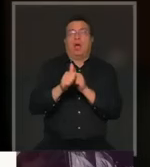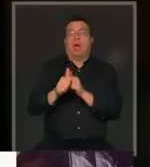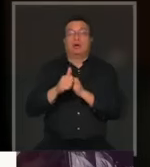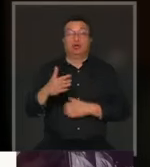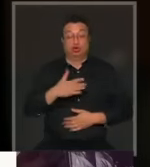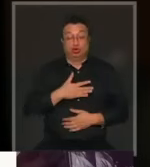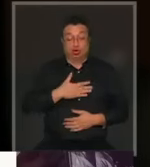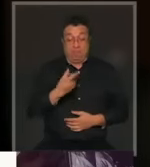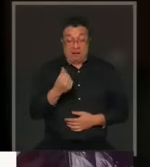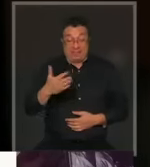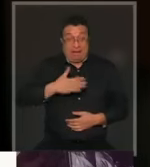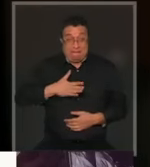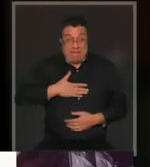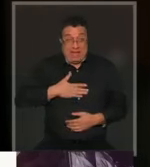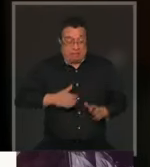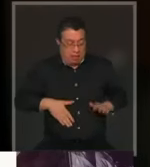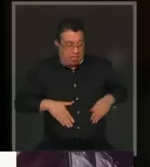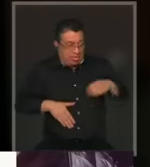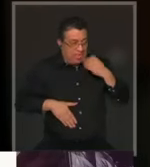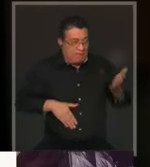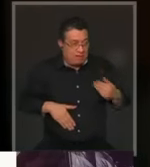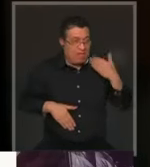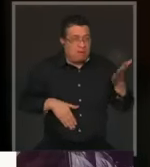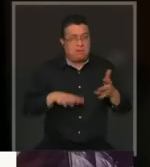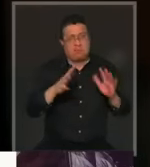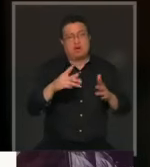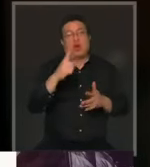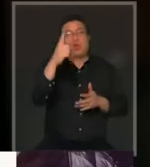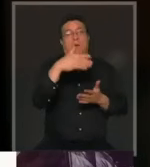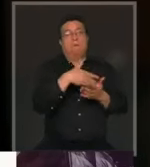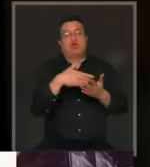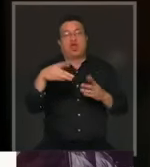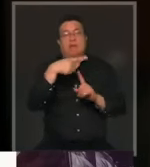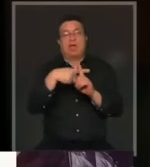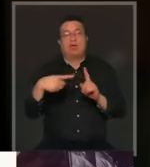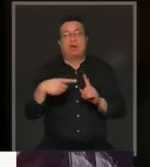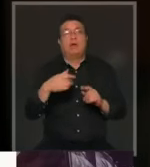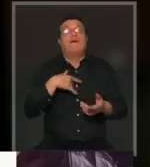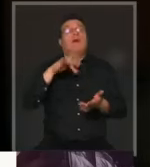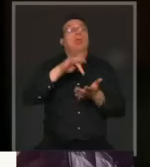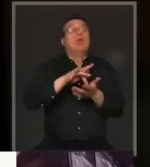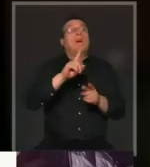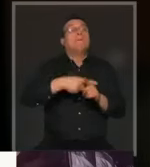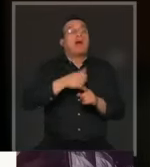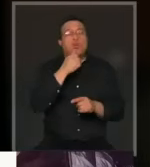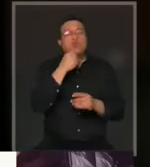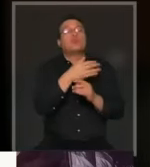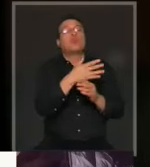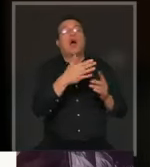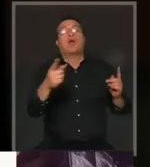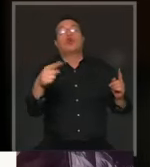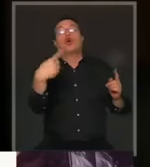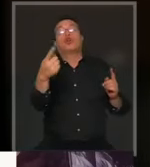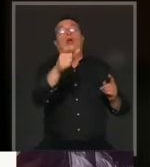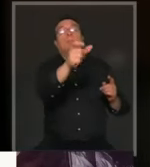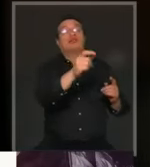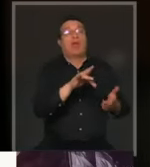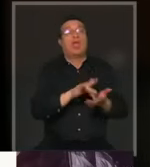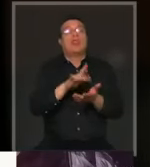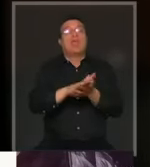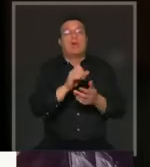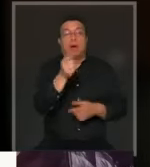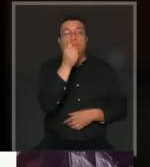ocupando mi plata, habré devuelto 1.500.000. ¿Y cuánto es la deuda actual que tienes tú con esas personas porque te